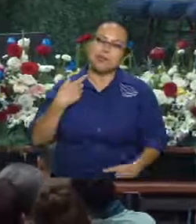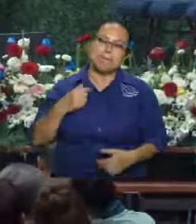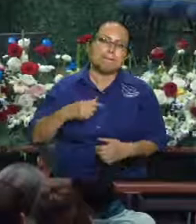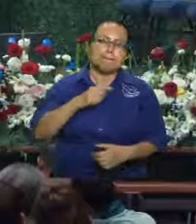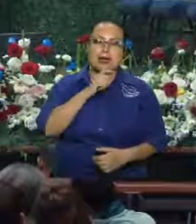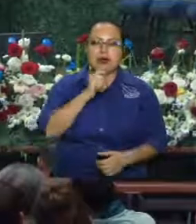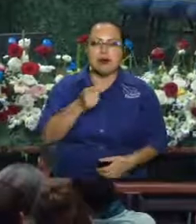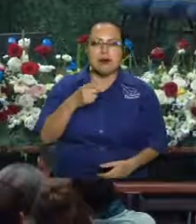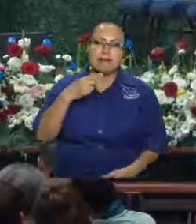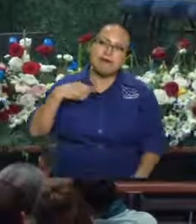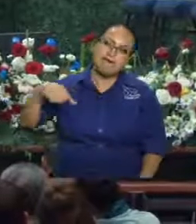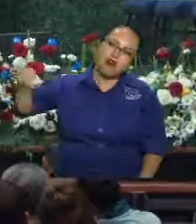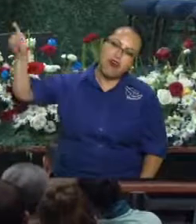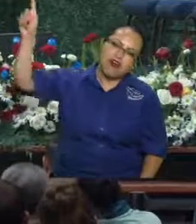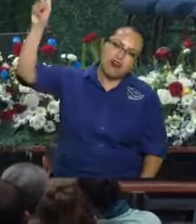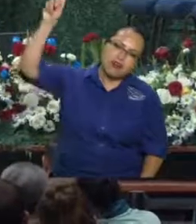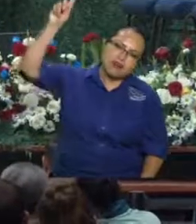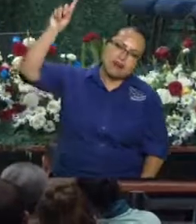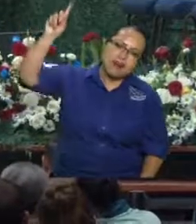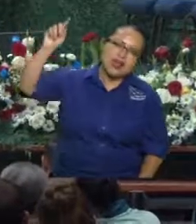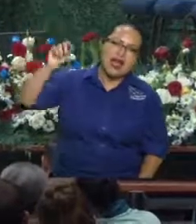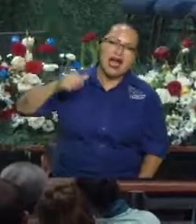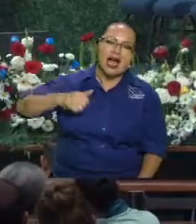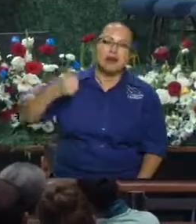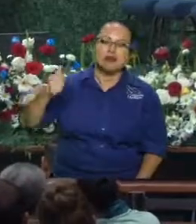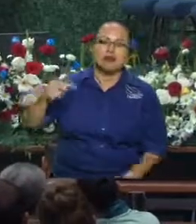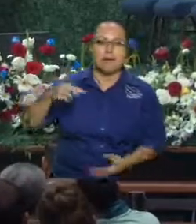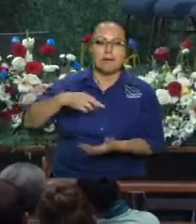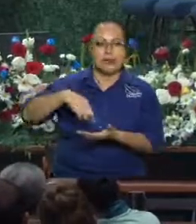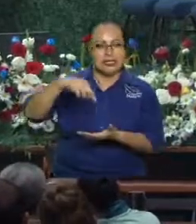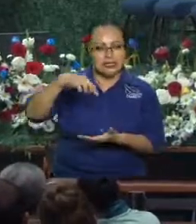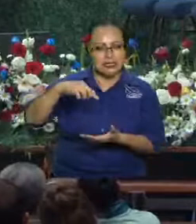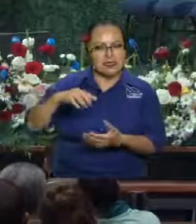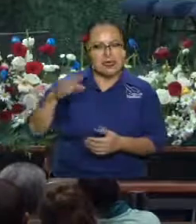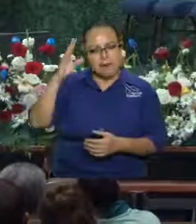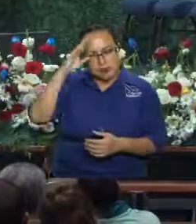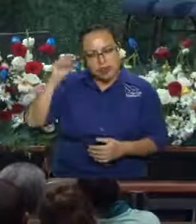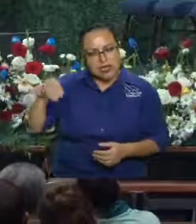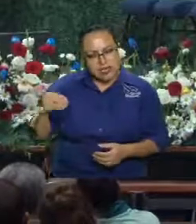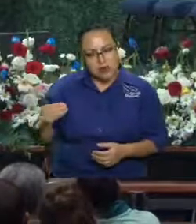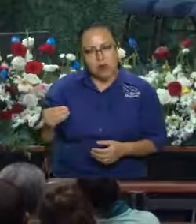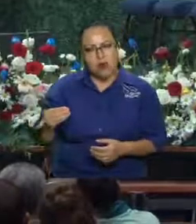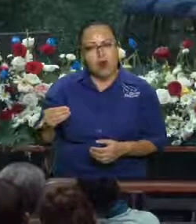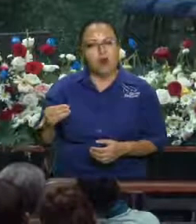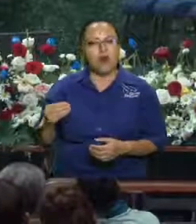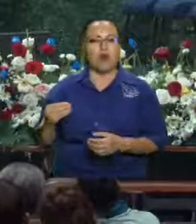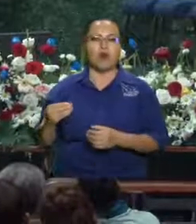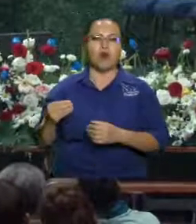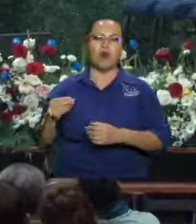pagar al coyote y me voy a ir. ¿Y por qué no agarra ese dinero? Y se vuelve proactivo.